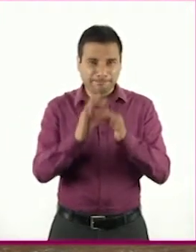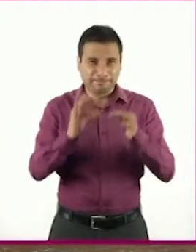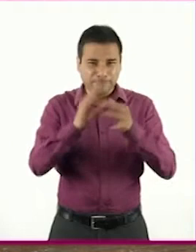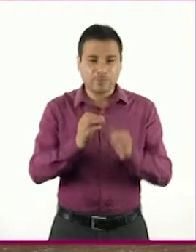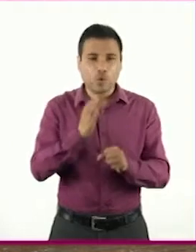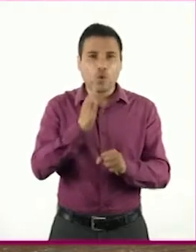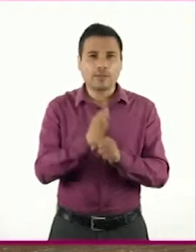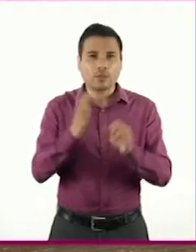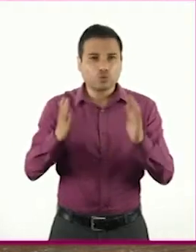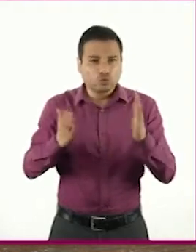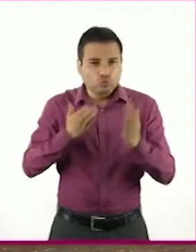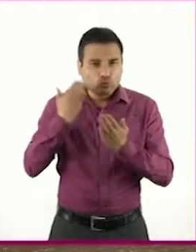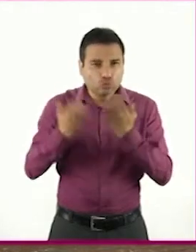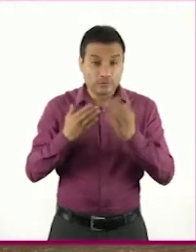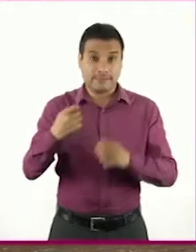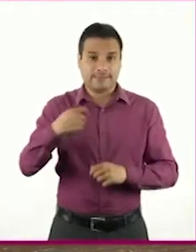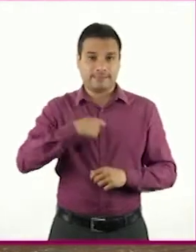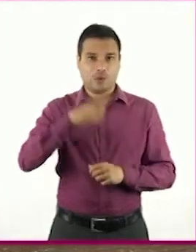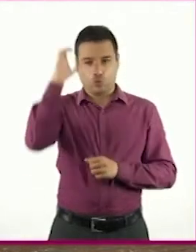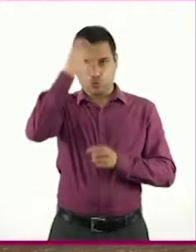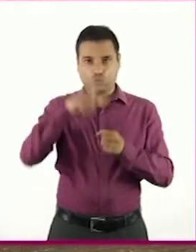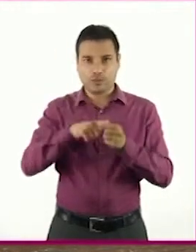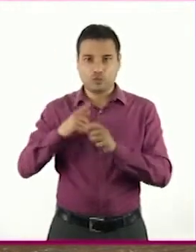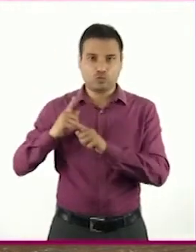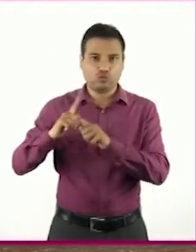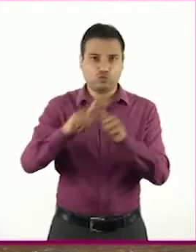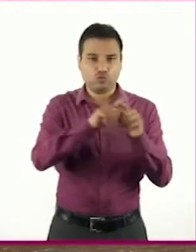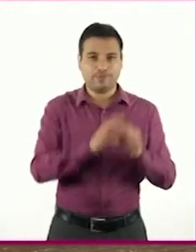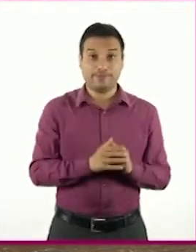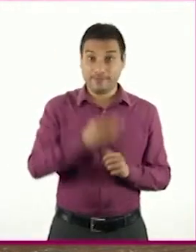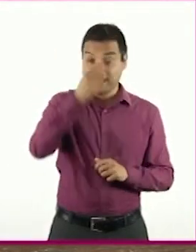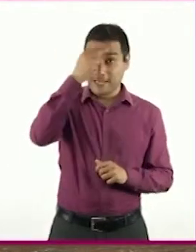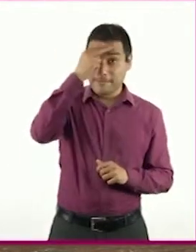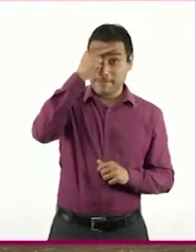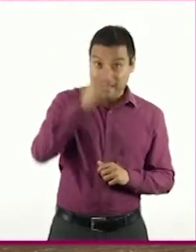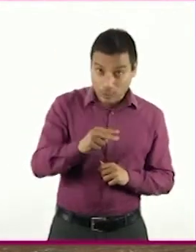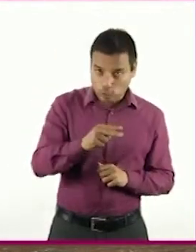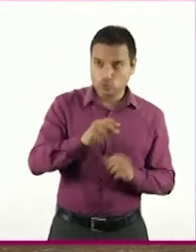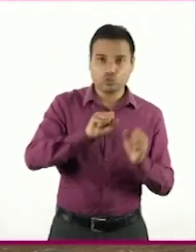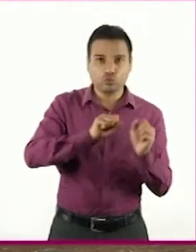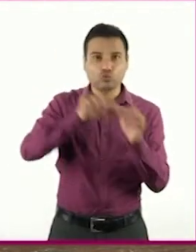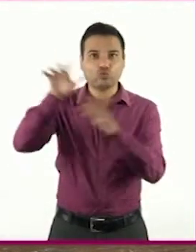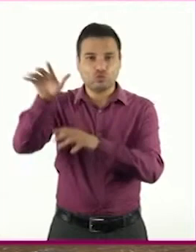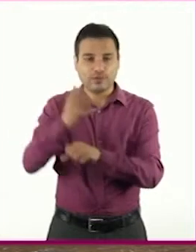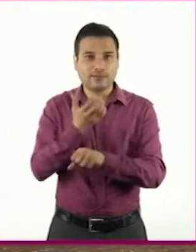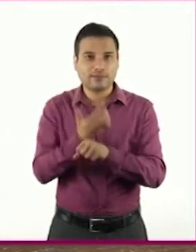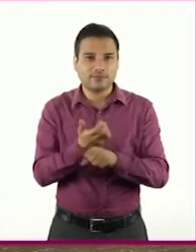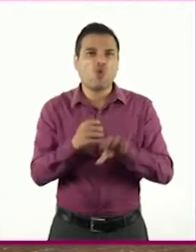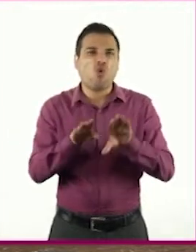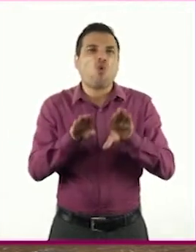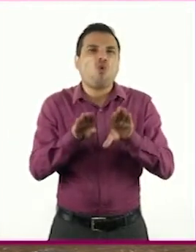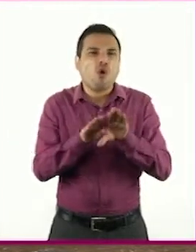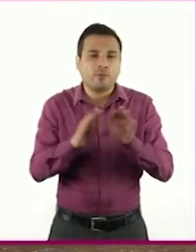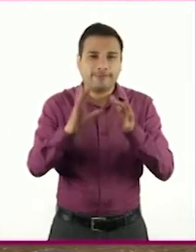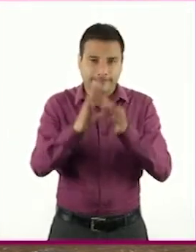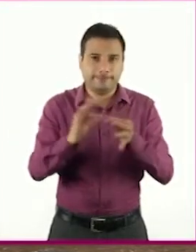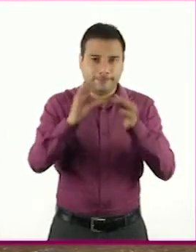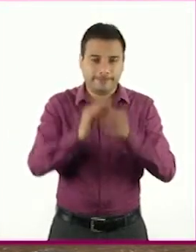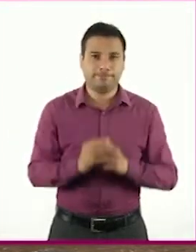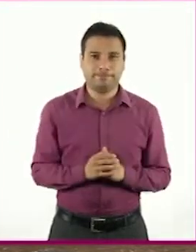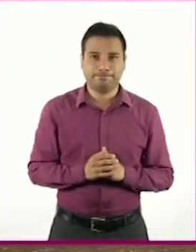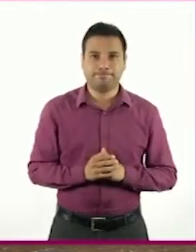estudiaremos la identidad pluricultural con la presencia de mexicanos en territorio estadounidense. Primero